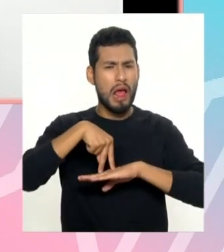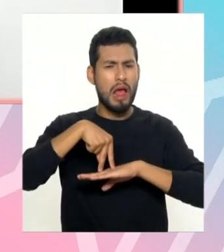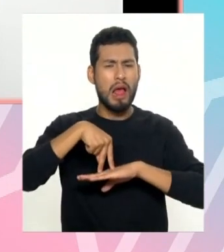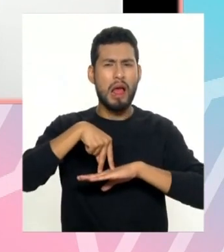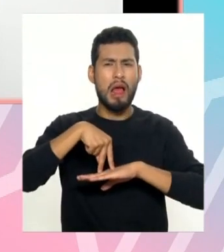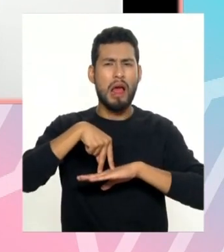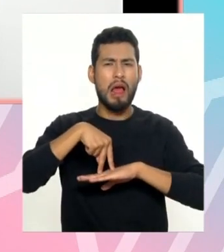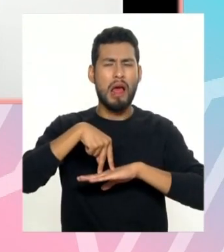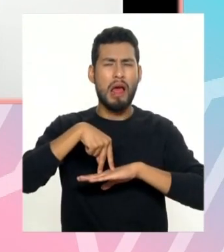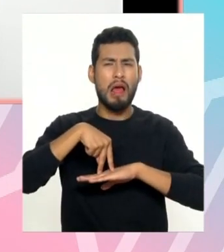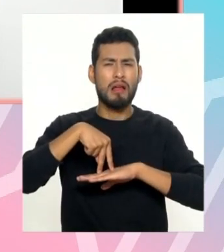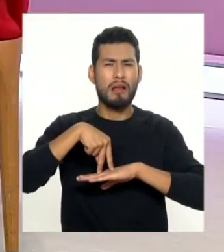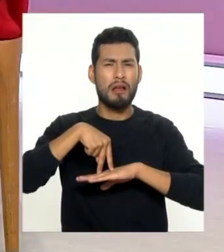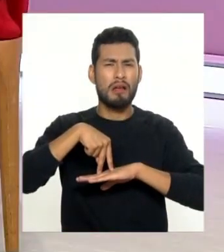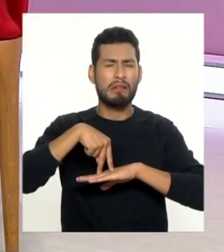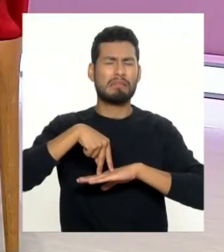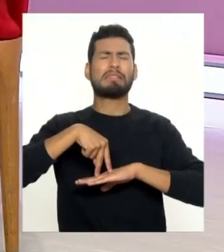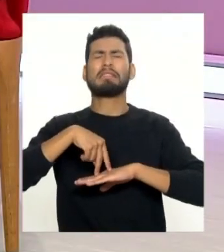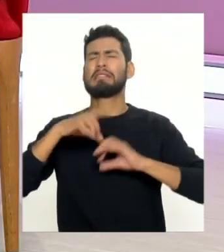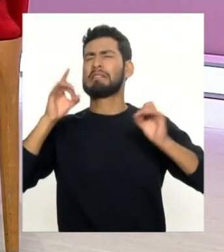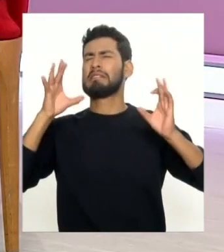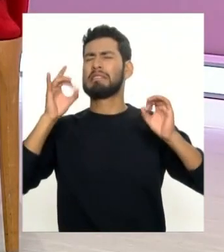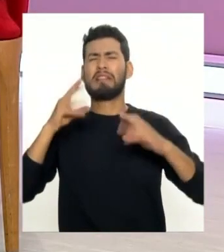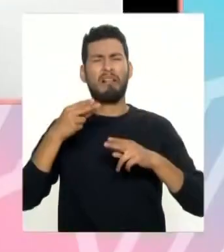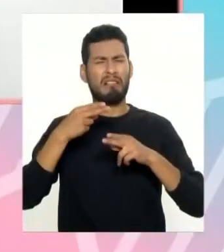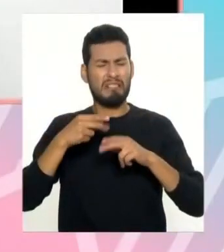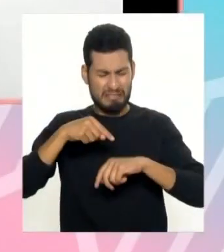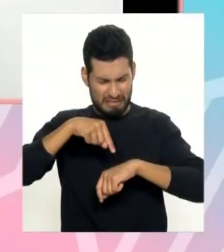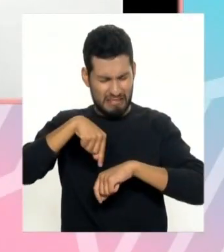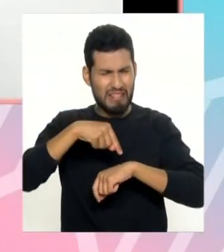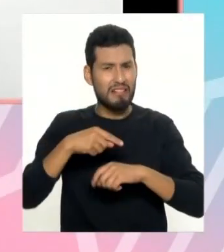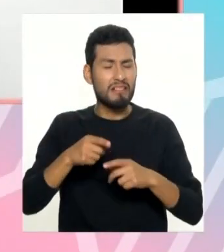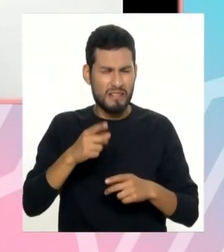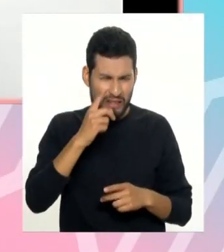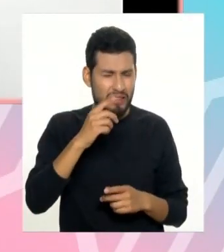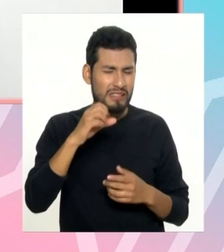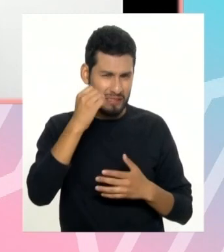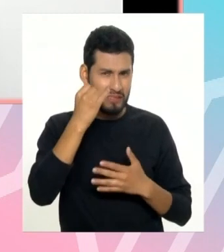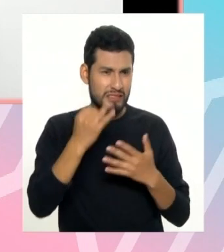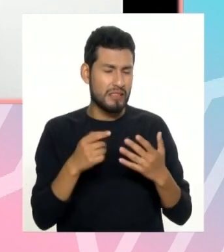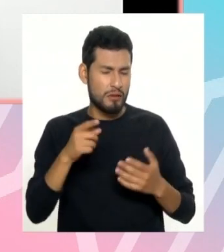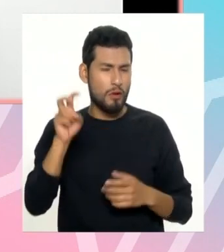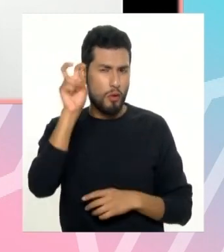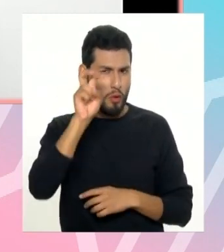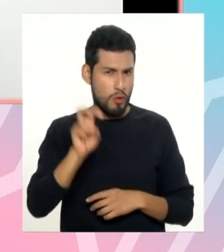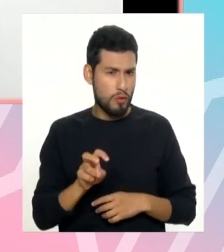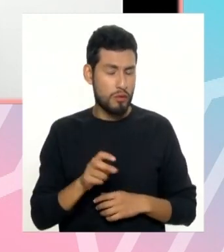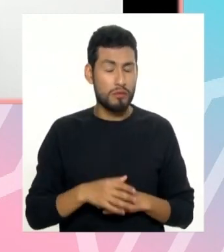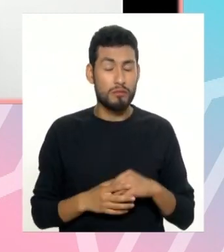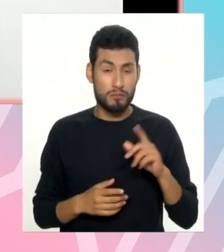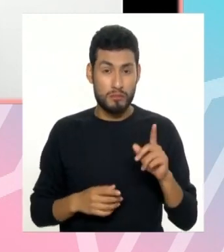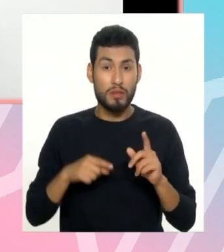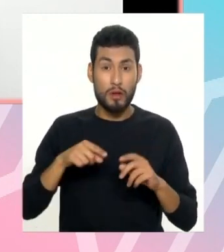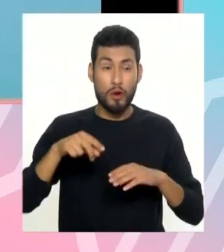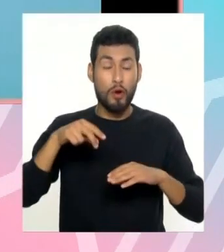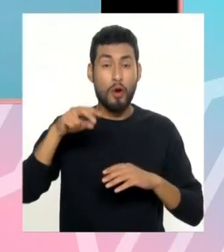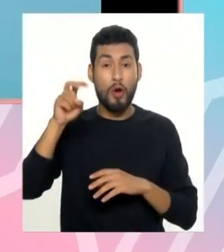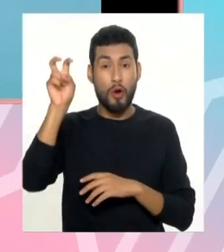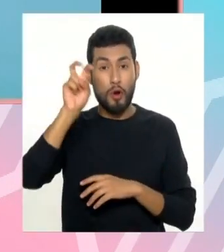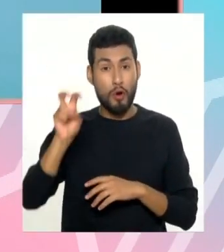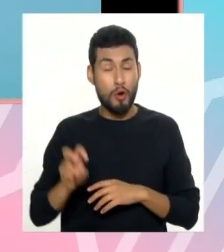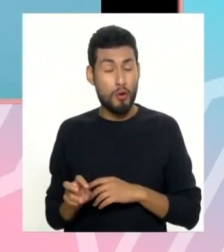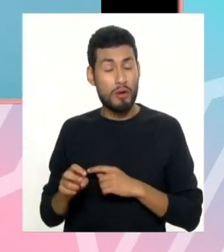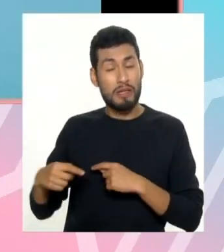posición. Eso de la posición es interesante, ¿no? Claro, ese es un síntoma muy característico en la columna. Miren, la columna tiene 2